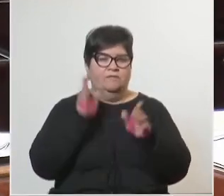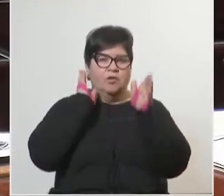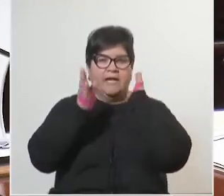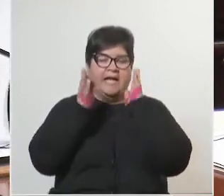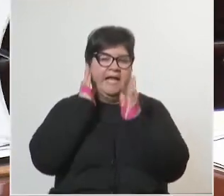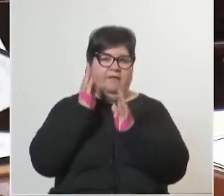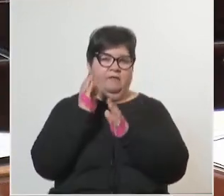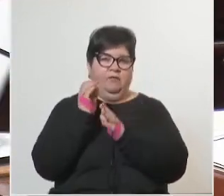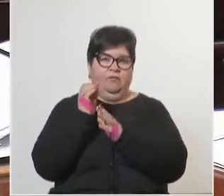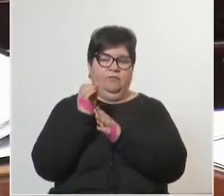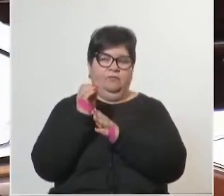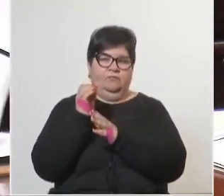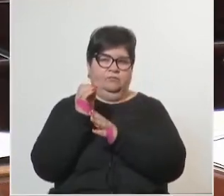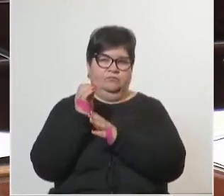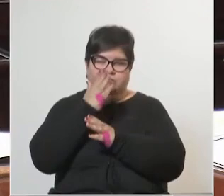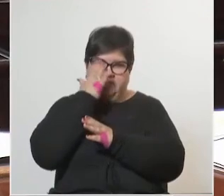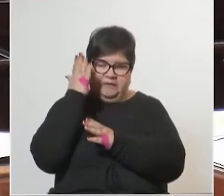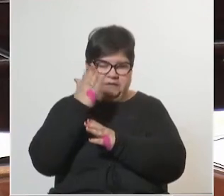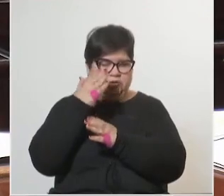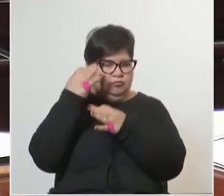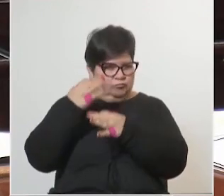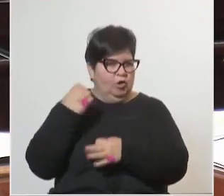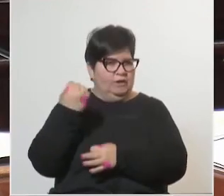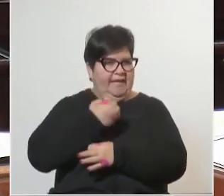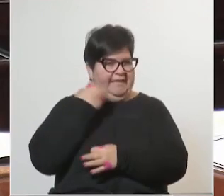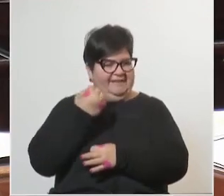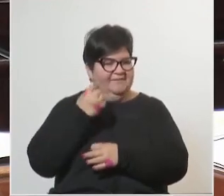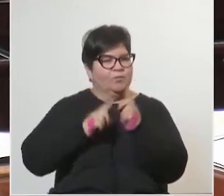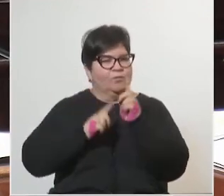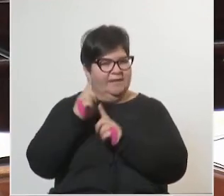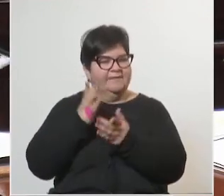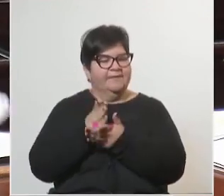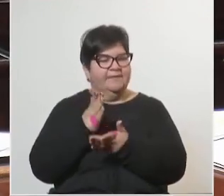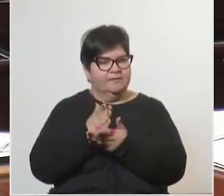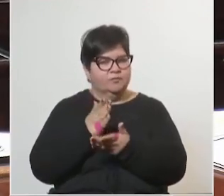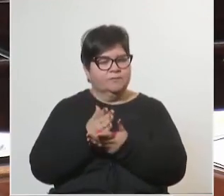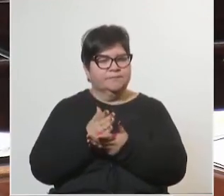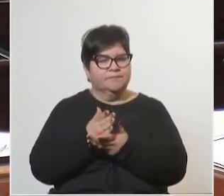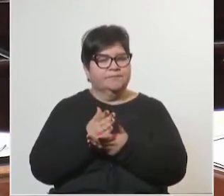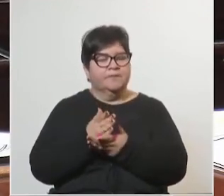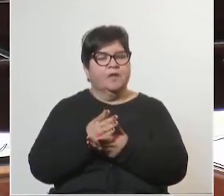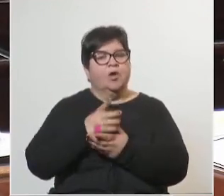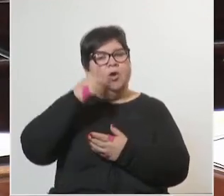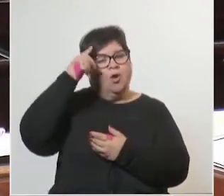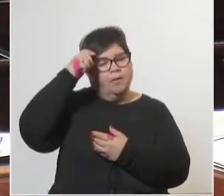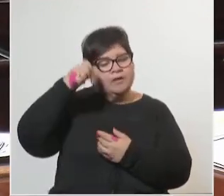Derecho. Pero a esas opiniones debemos sumar